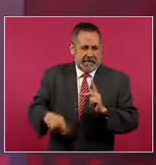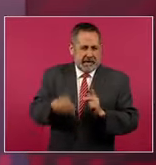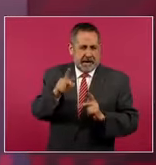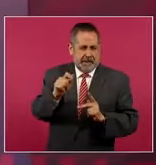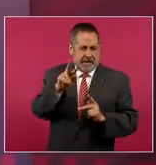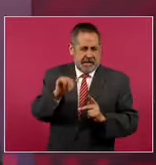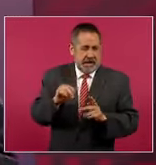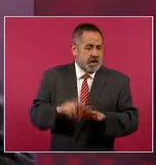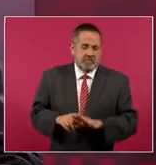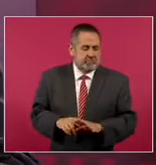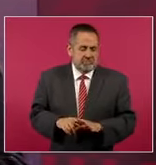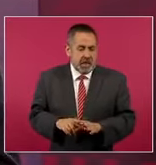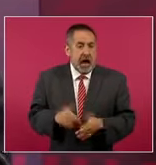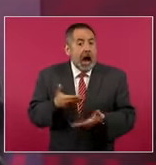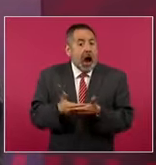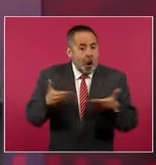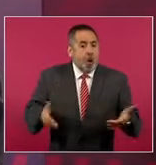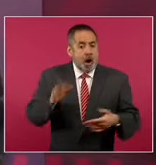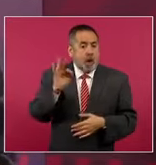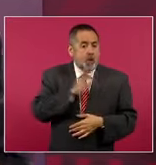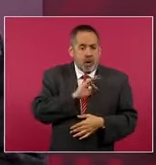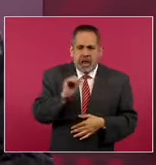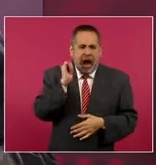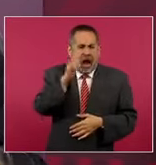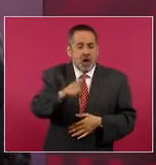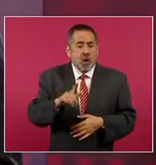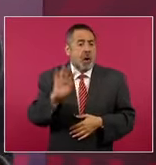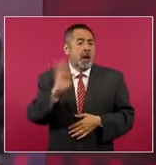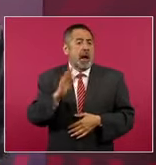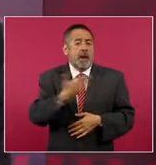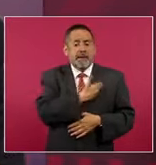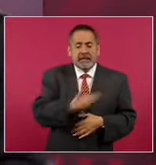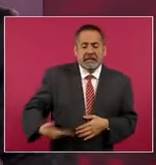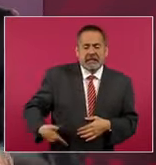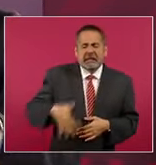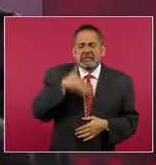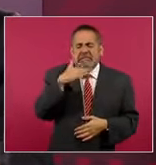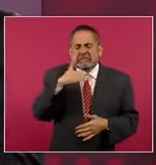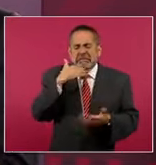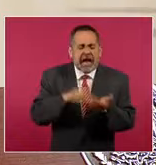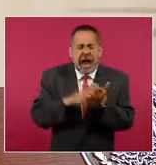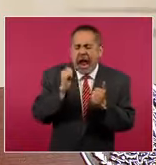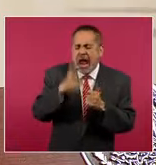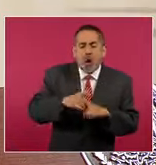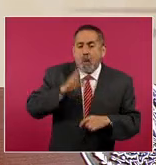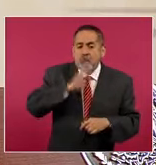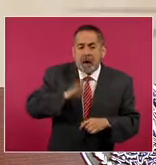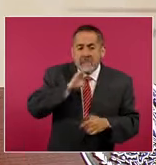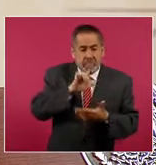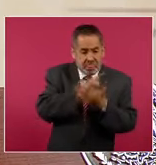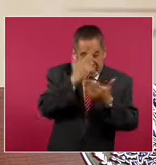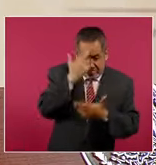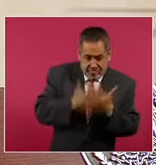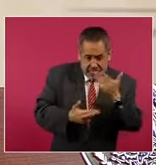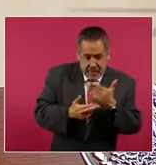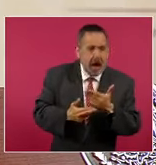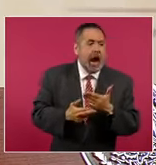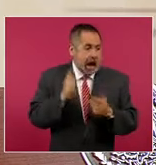Y ahora se le puede juzgar por cualquier delito, como cualquier otro ciudadano.